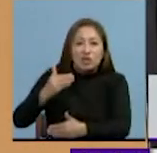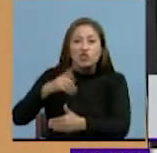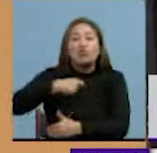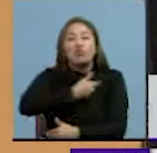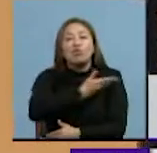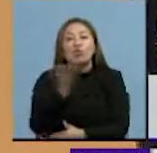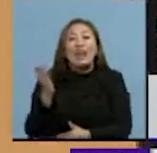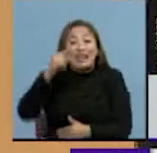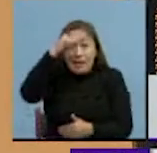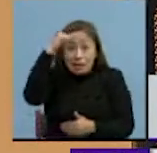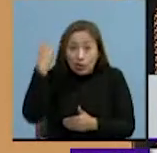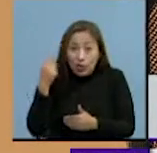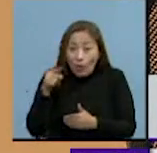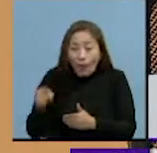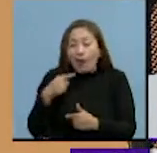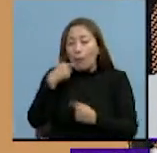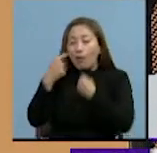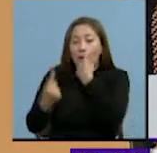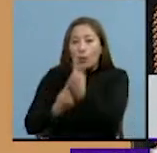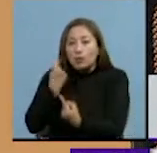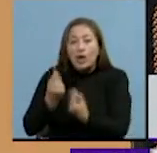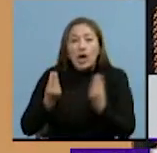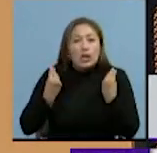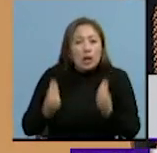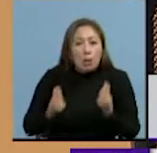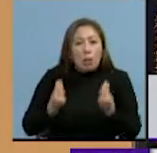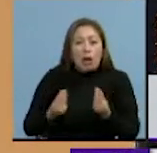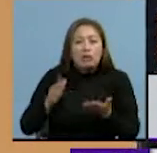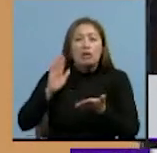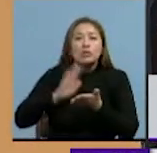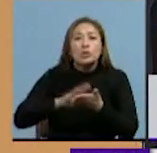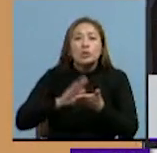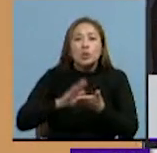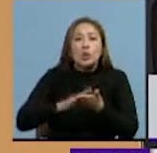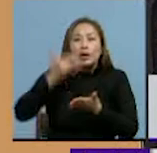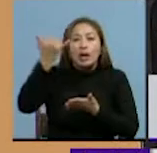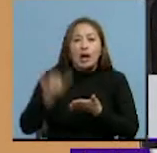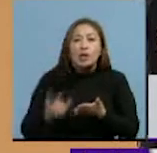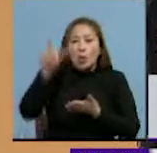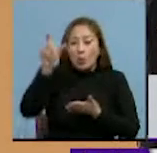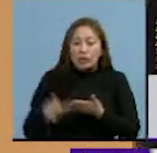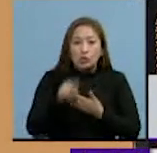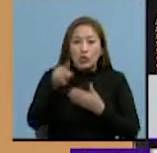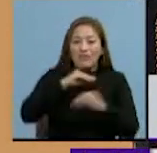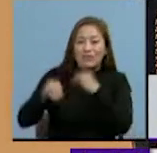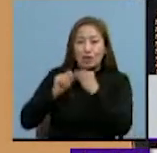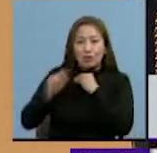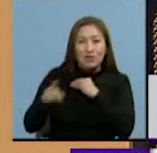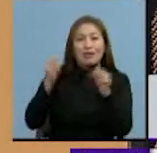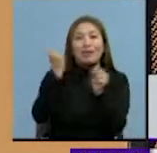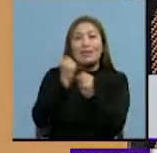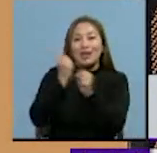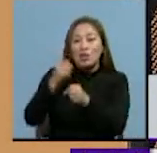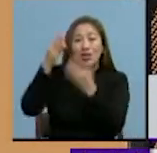Social de Nación, para preguntarle qué es lo que pasa con los comentarios en relación a que hay una persona de su familia que está trabajando